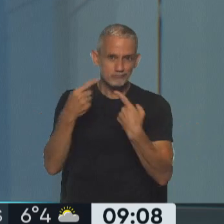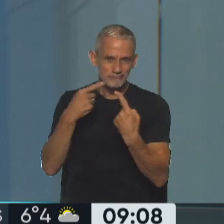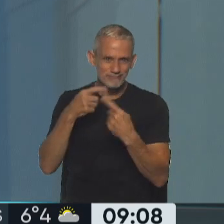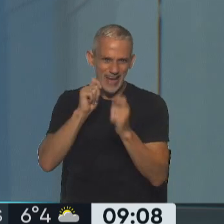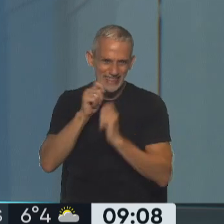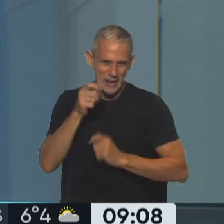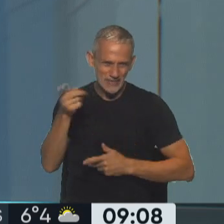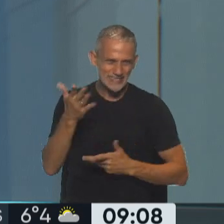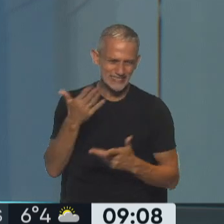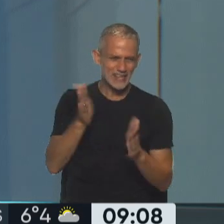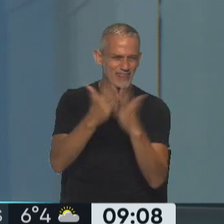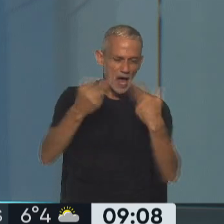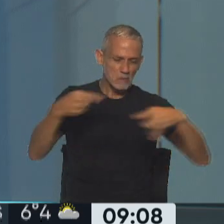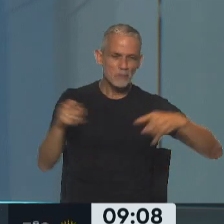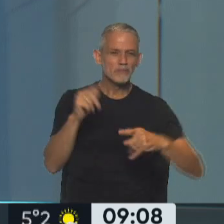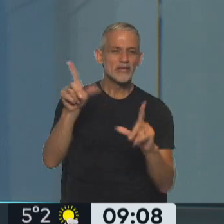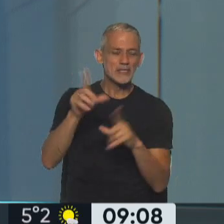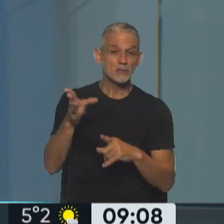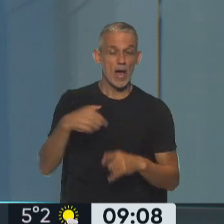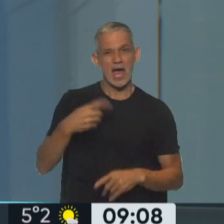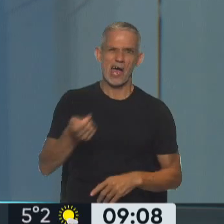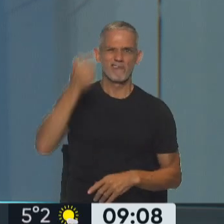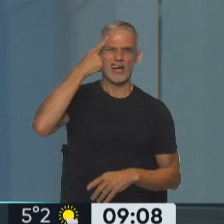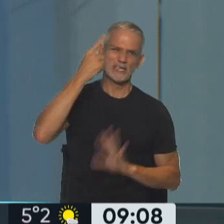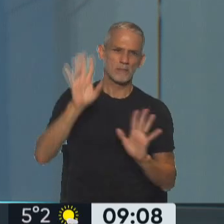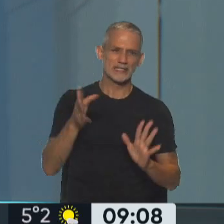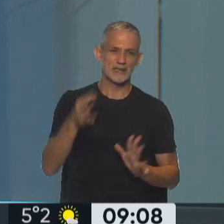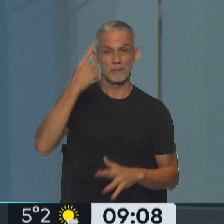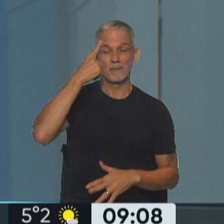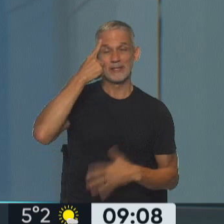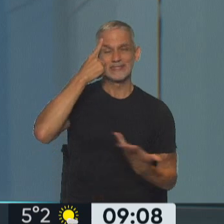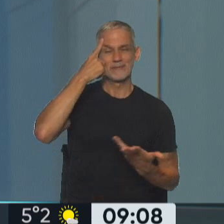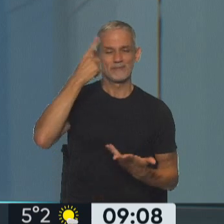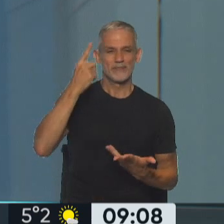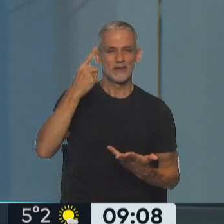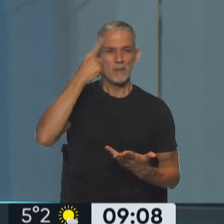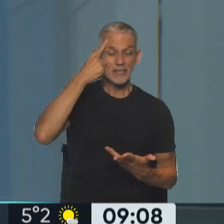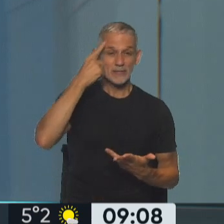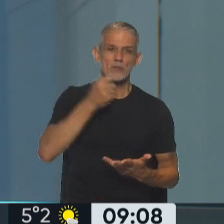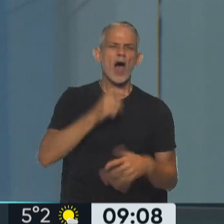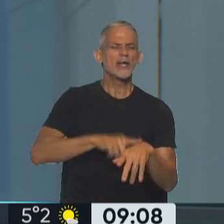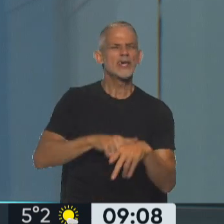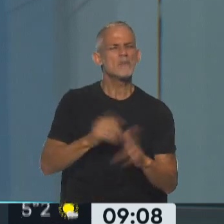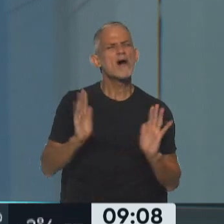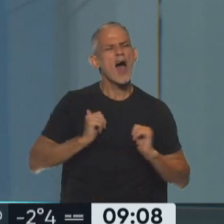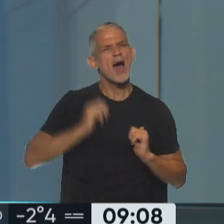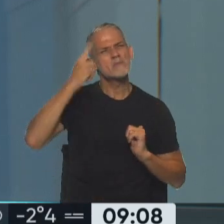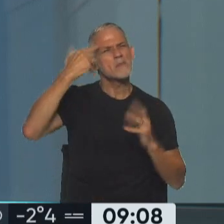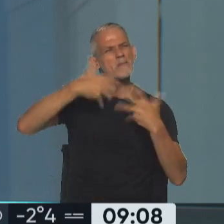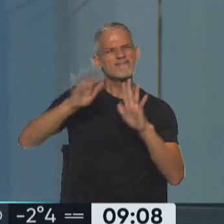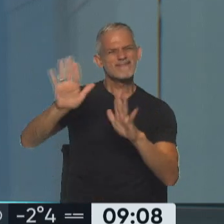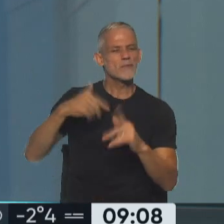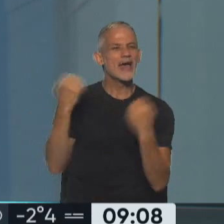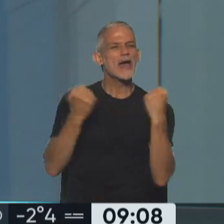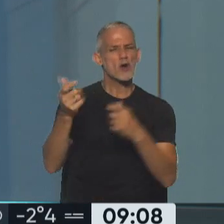decía justamente que es muy fácil pensar, digamos, elaborar pensamientos cuando uno tiene tiempo y cuando la situación